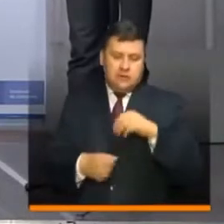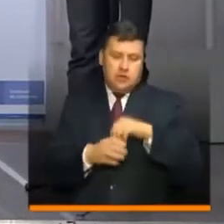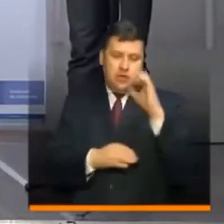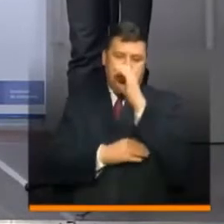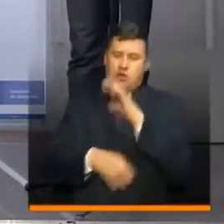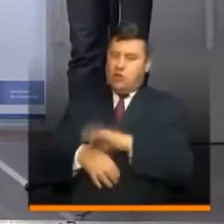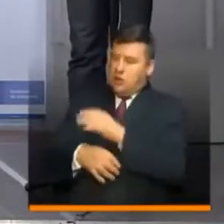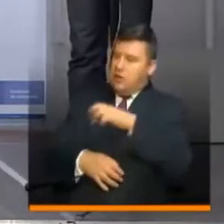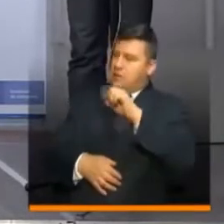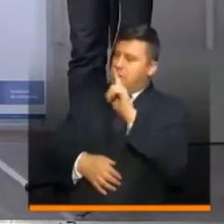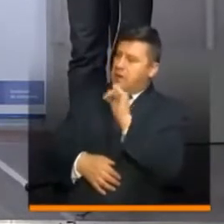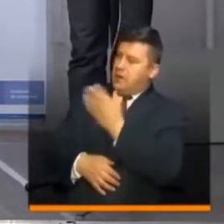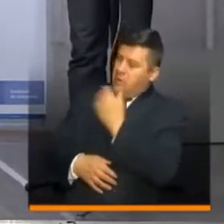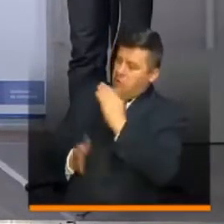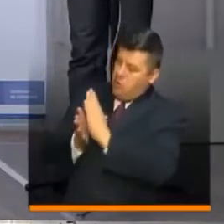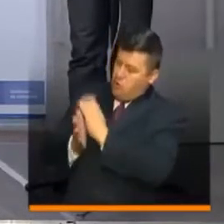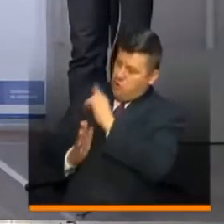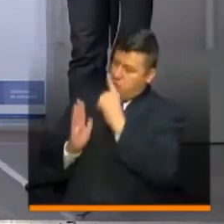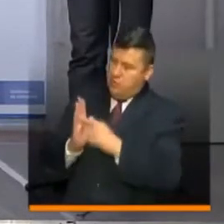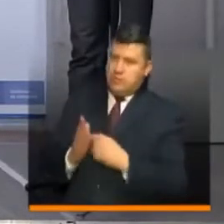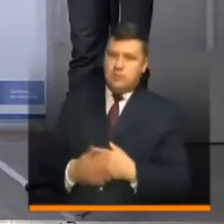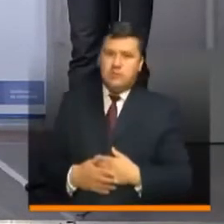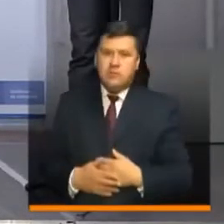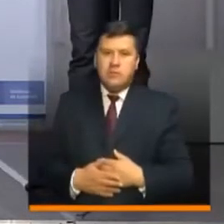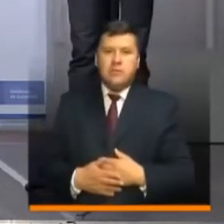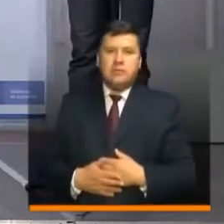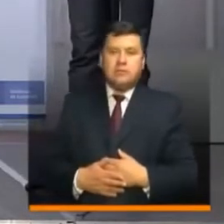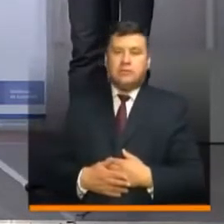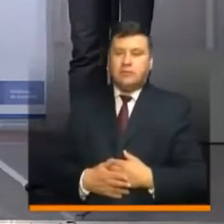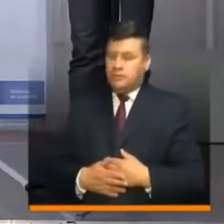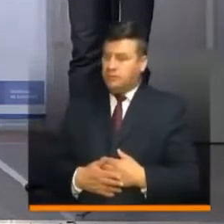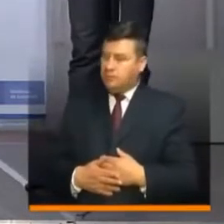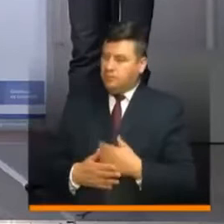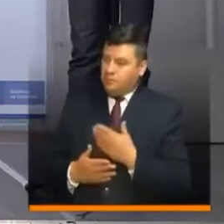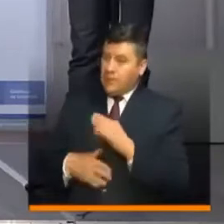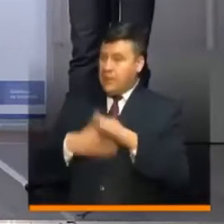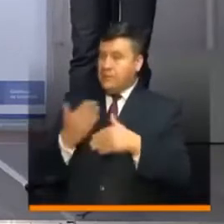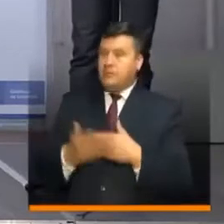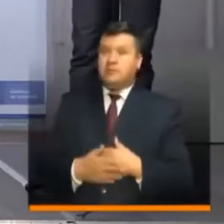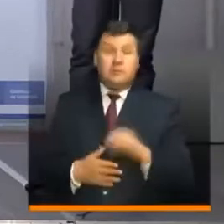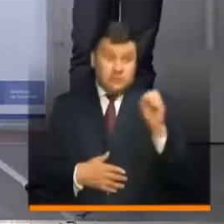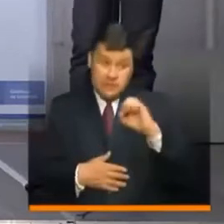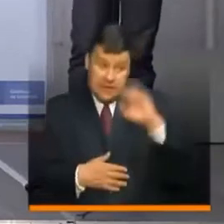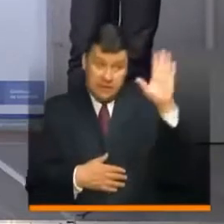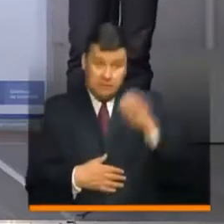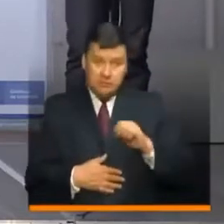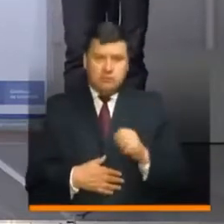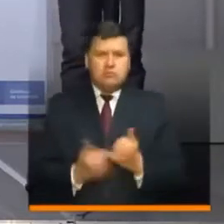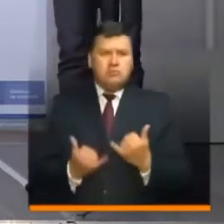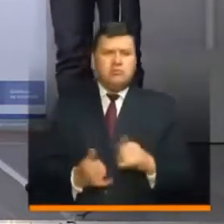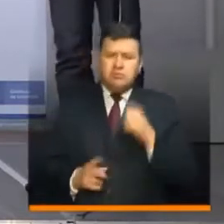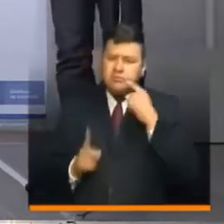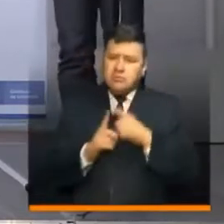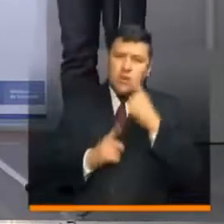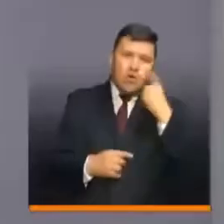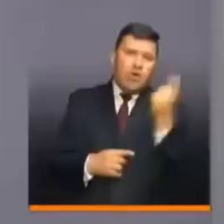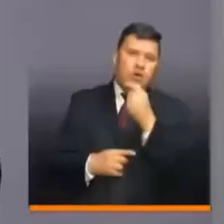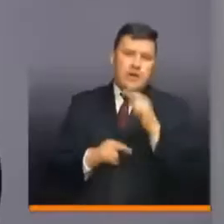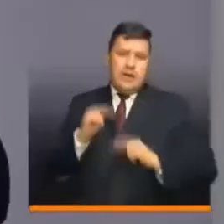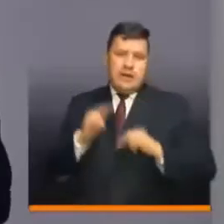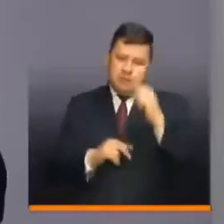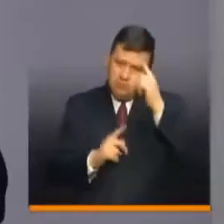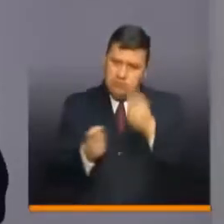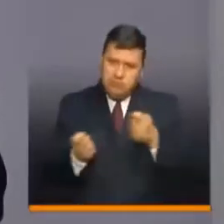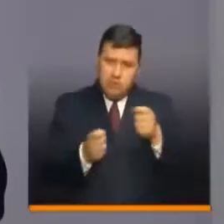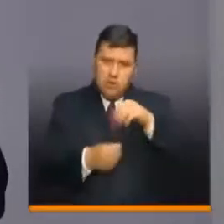auto plata con a menos de contar este todo este proceso claro que sí aquí estamos buscando construir una reserva estratégica